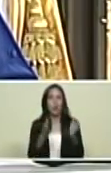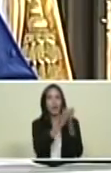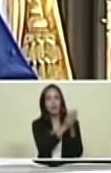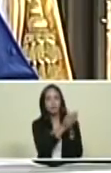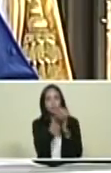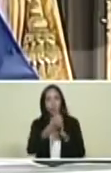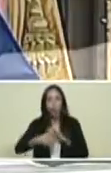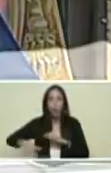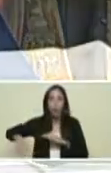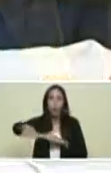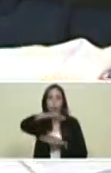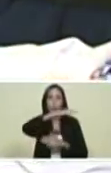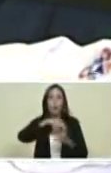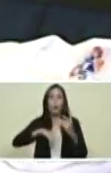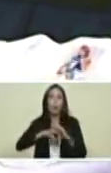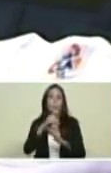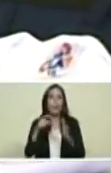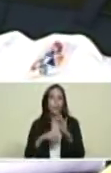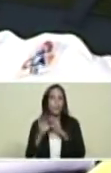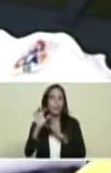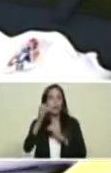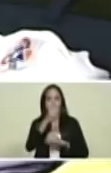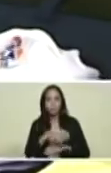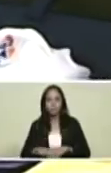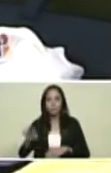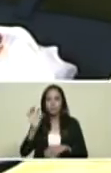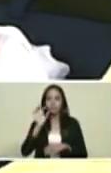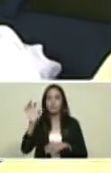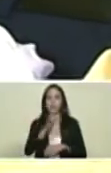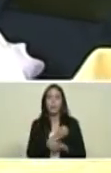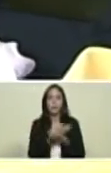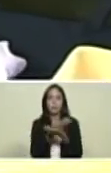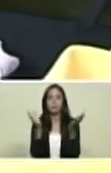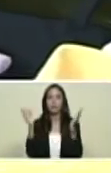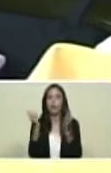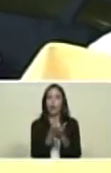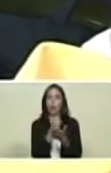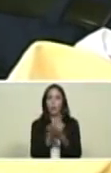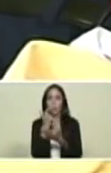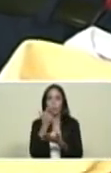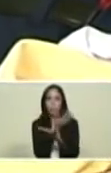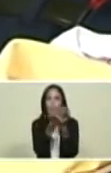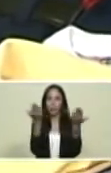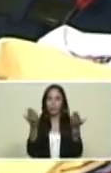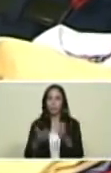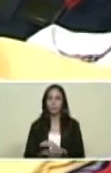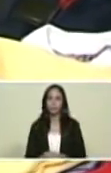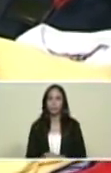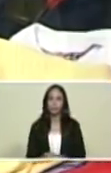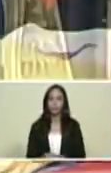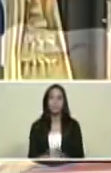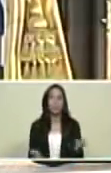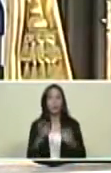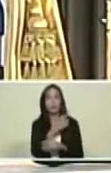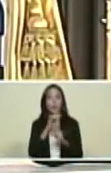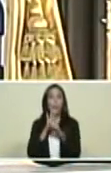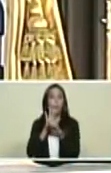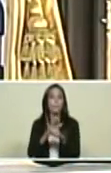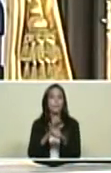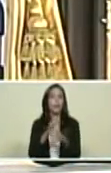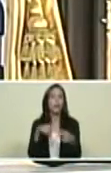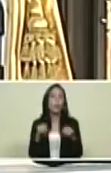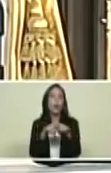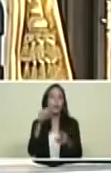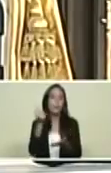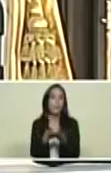y ancho del país. Toda la colección Bicentenario. Ese es otro de los elementos distintivos del